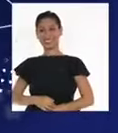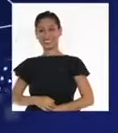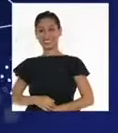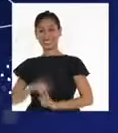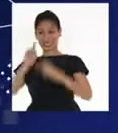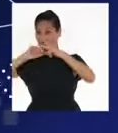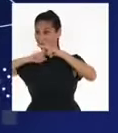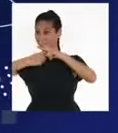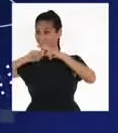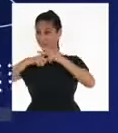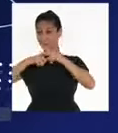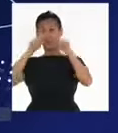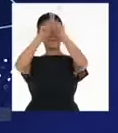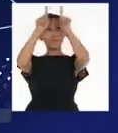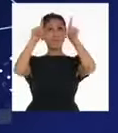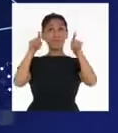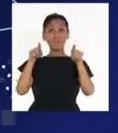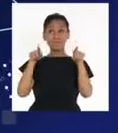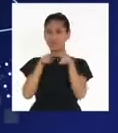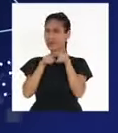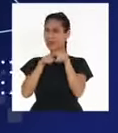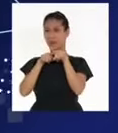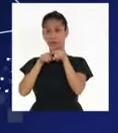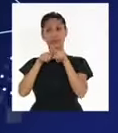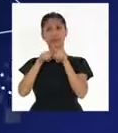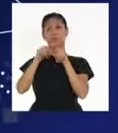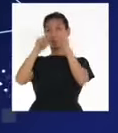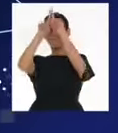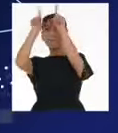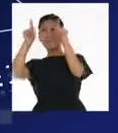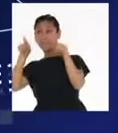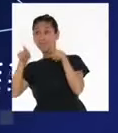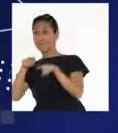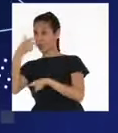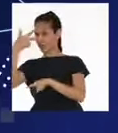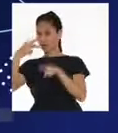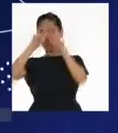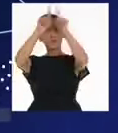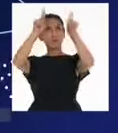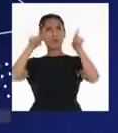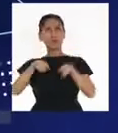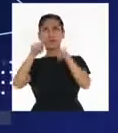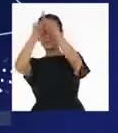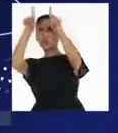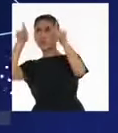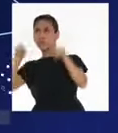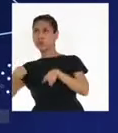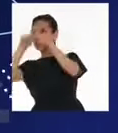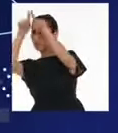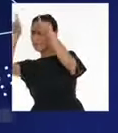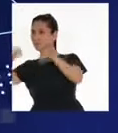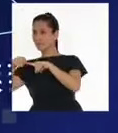Iniciamos con la elaboración de una tabla de tres columnas. En la primera columna colocamos las